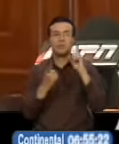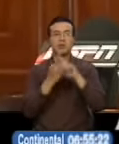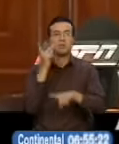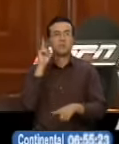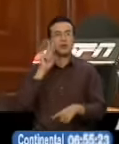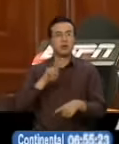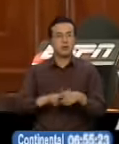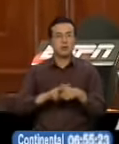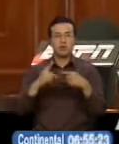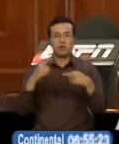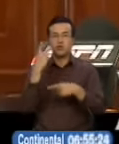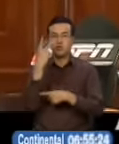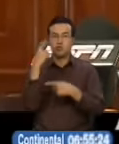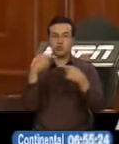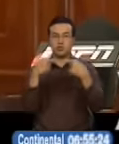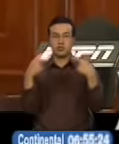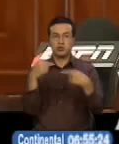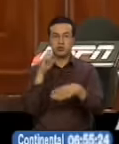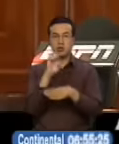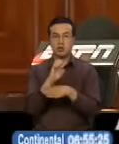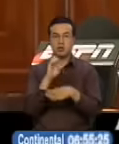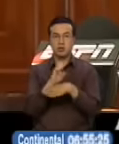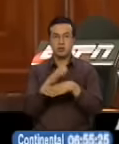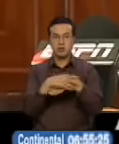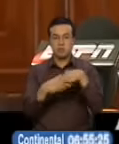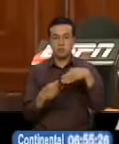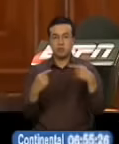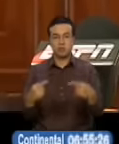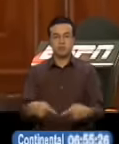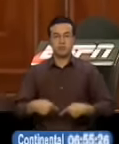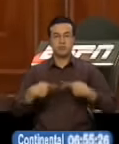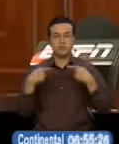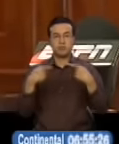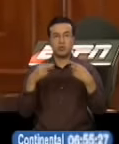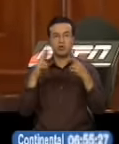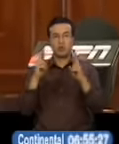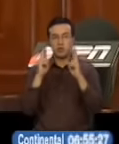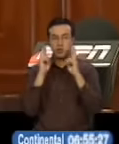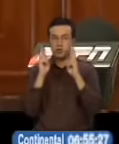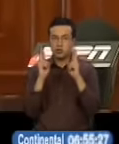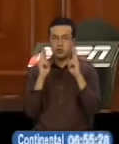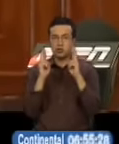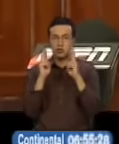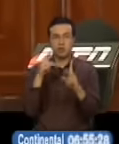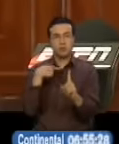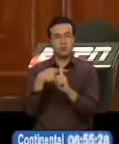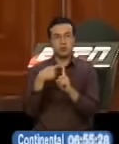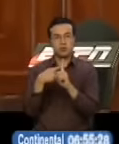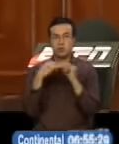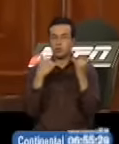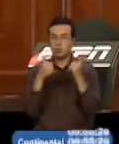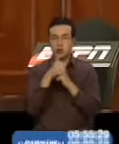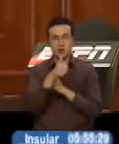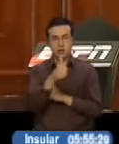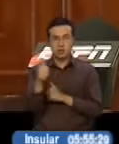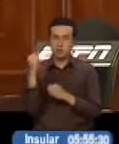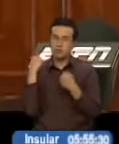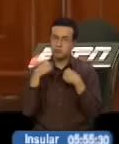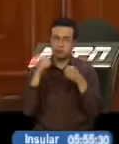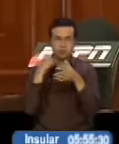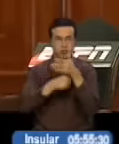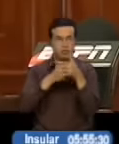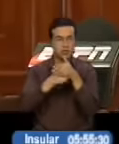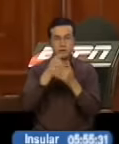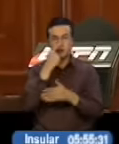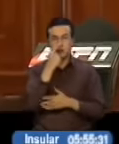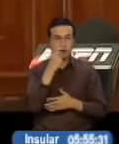historia dos equipos disputen esta final, y ojalá que salgan buenos juegos y cada uno de nosotros va a luchar por sus intereses